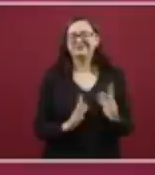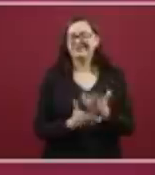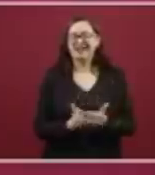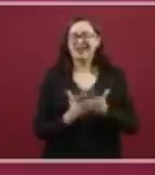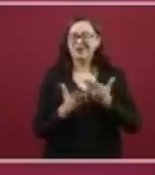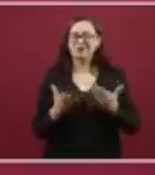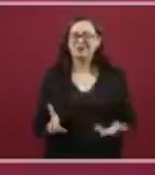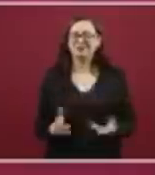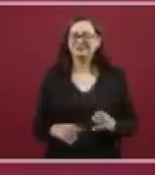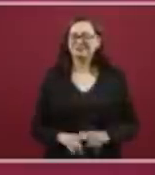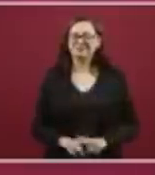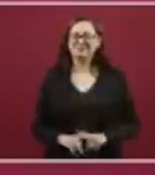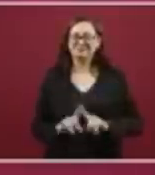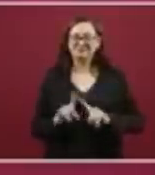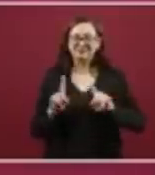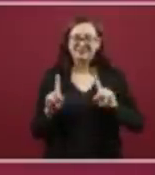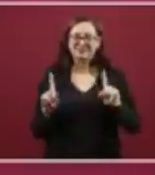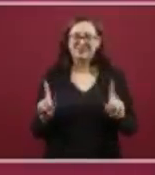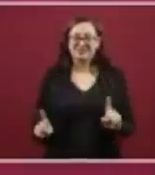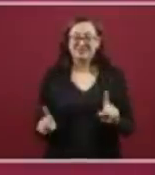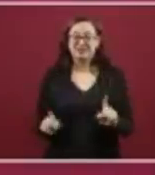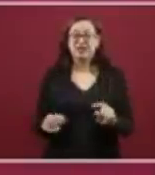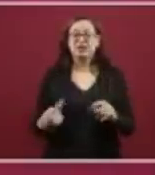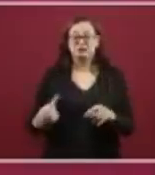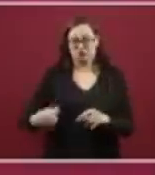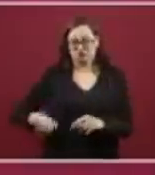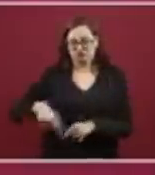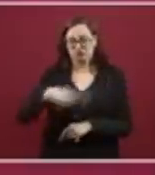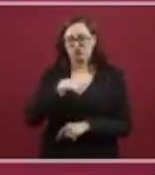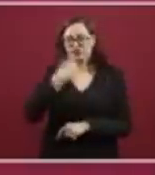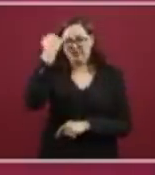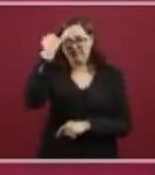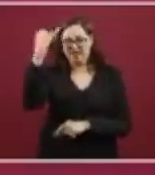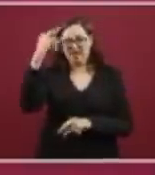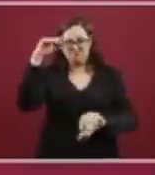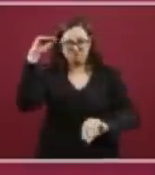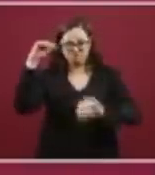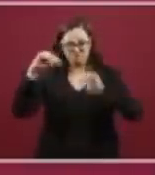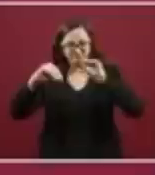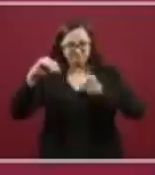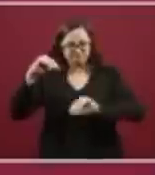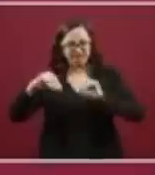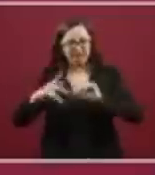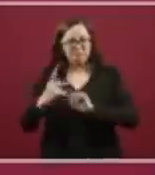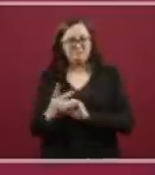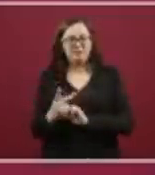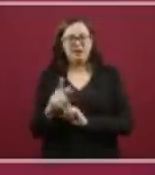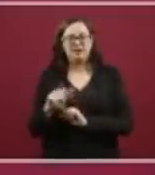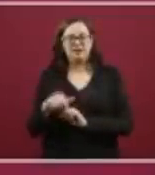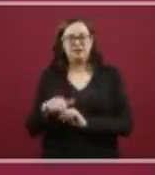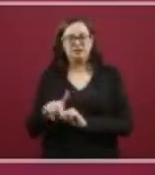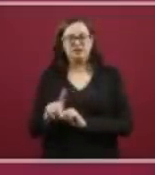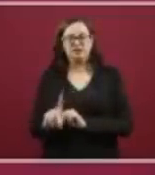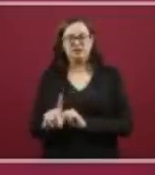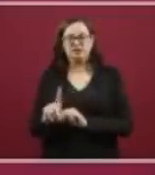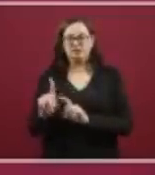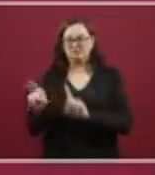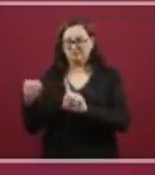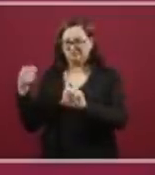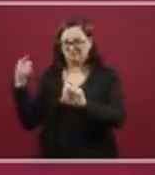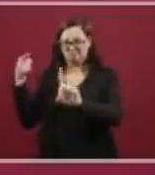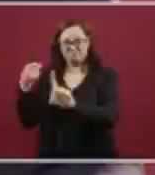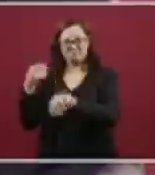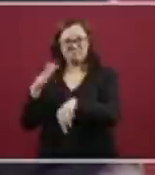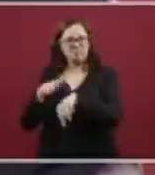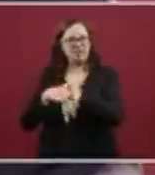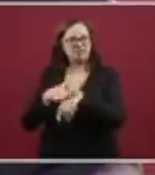documento, tratamos de el principal problema del país, la